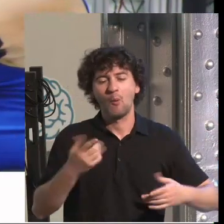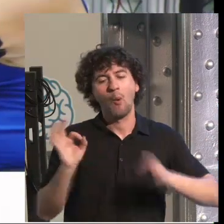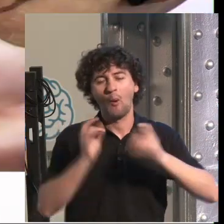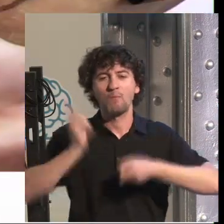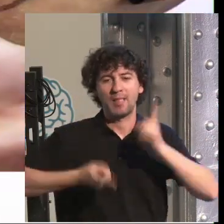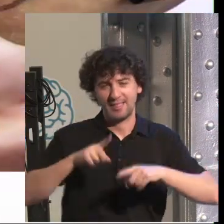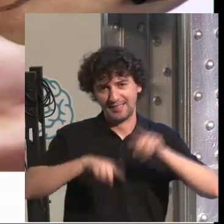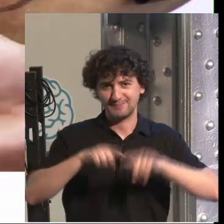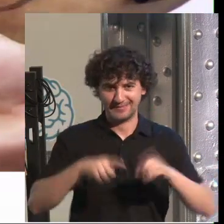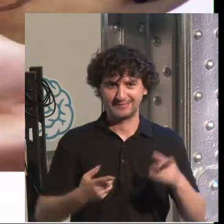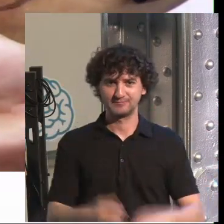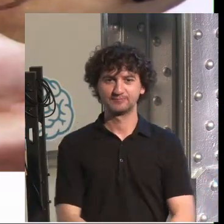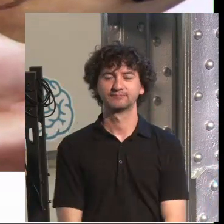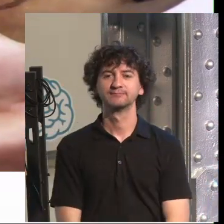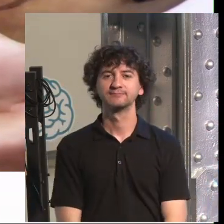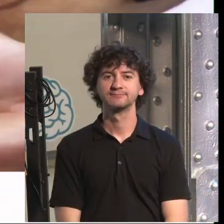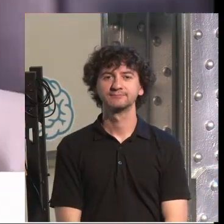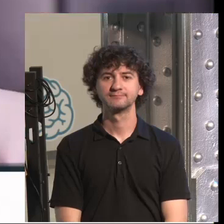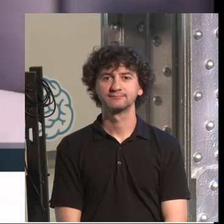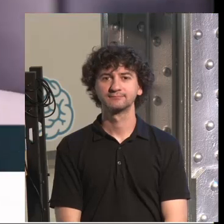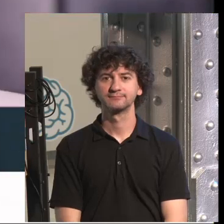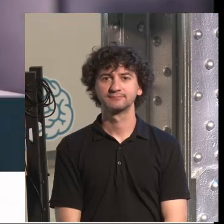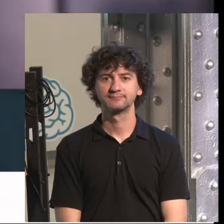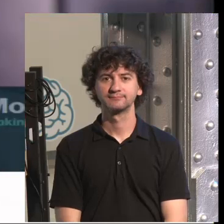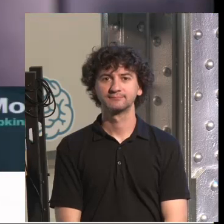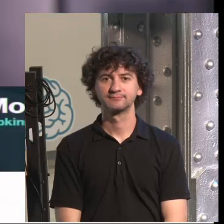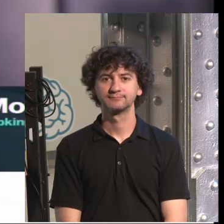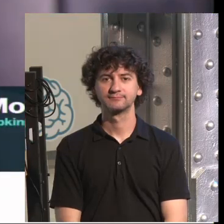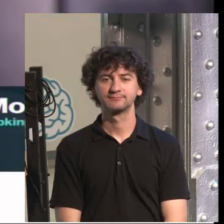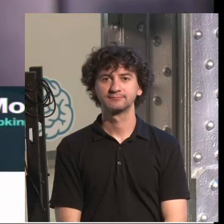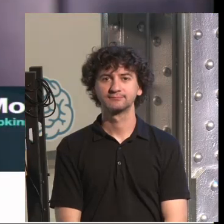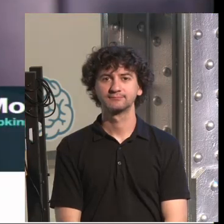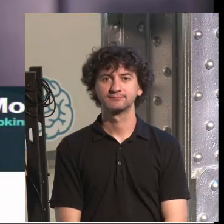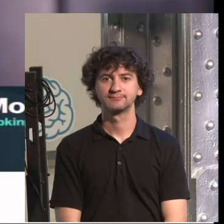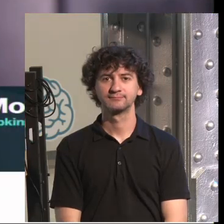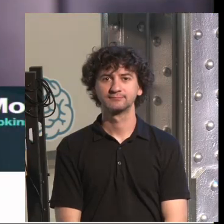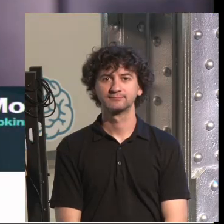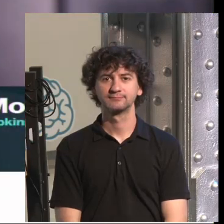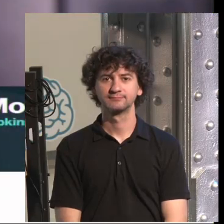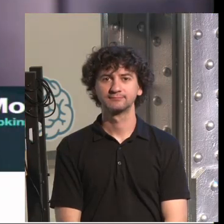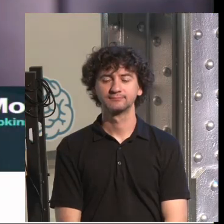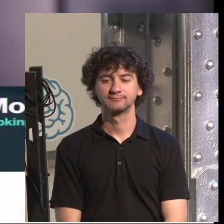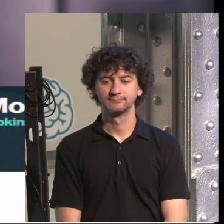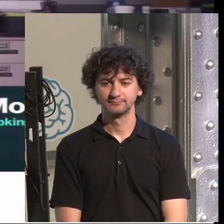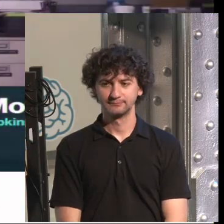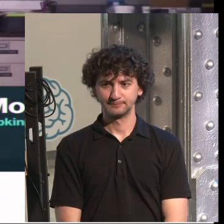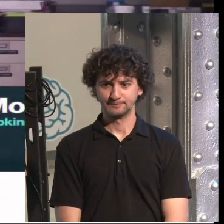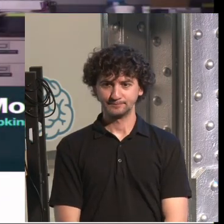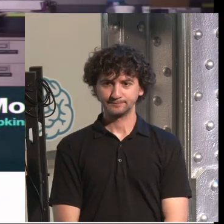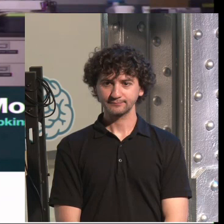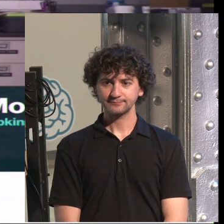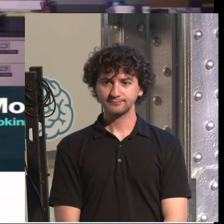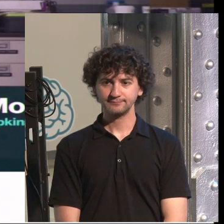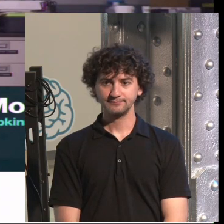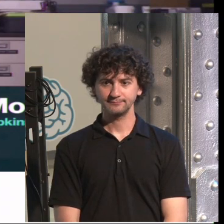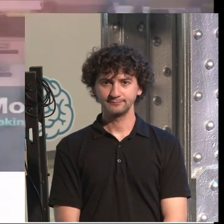Ahora lo veréis. So this is the first time that we're attaching a prosthetic device to an implant that protrudes